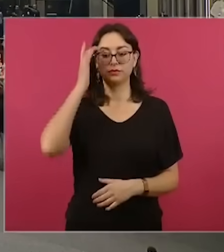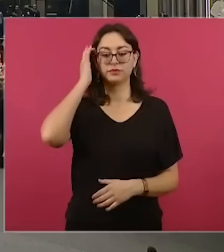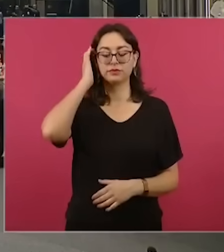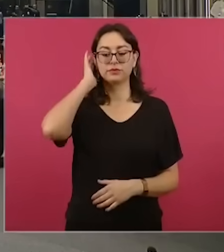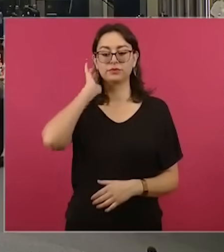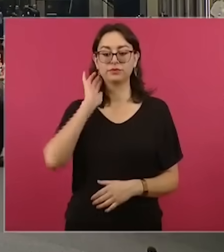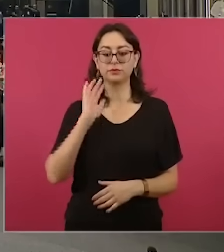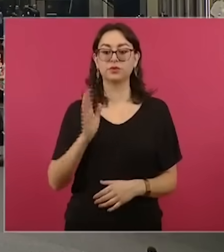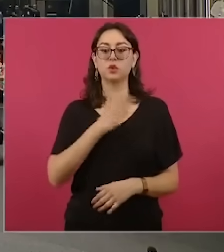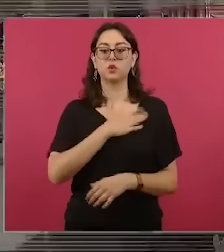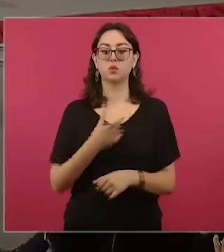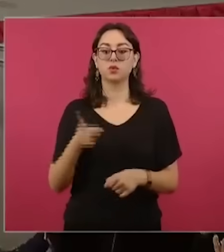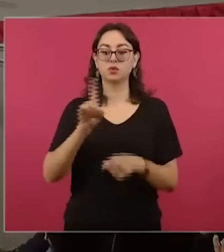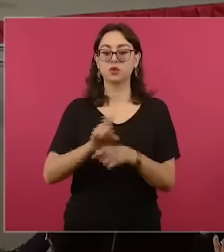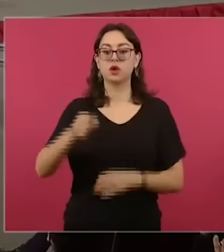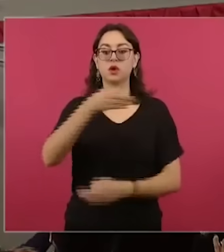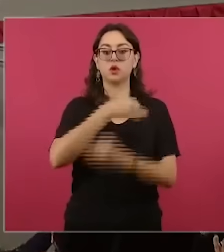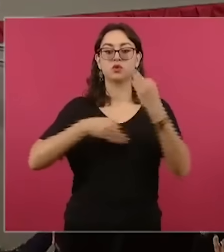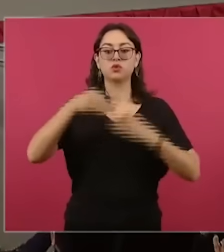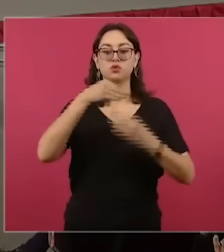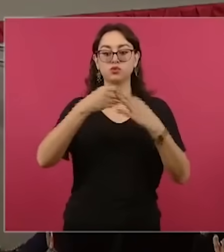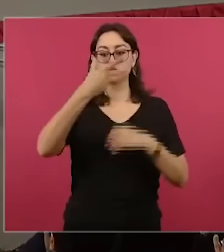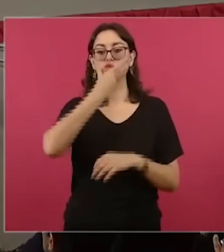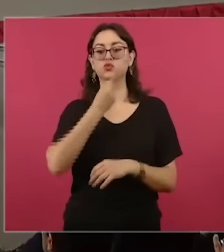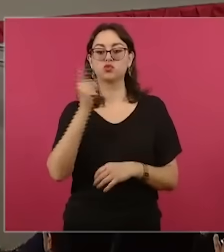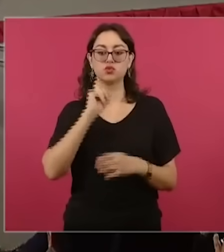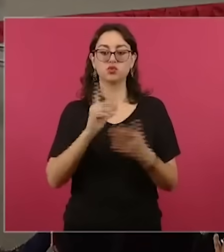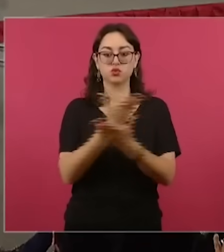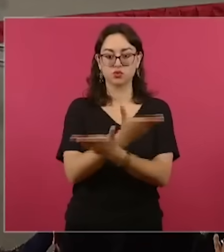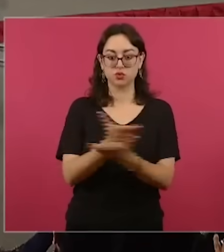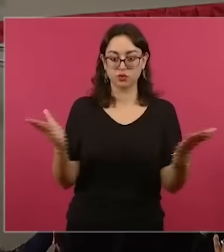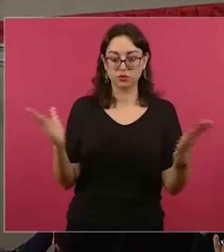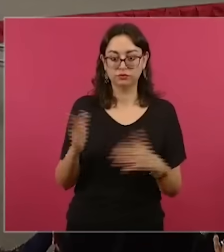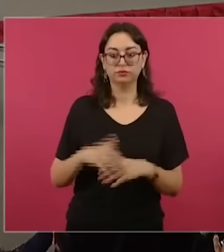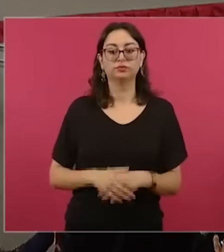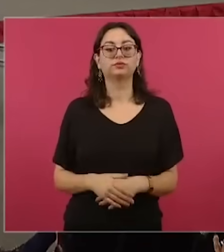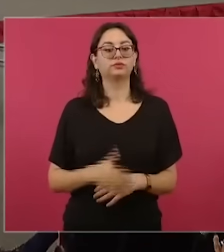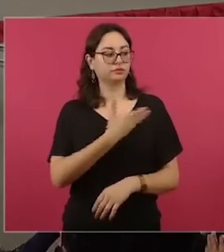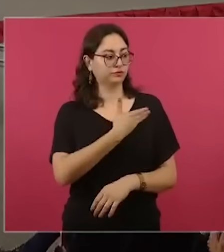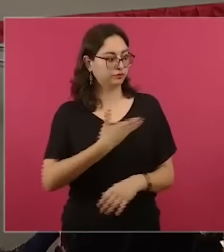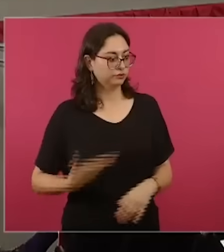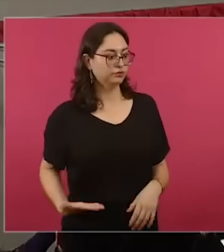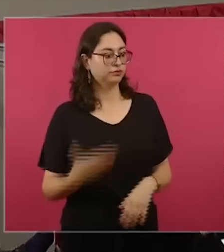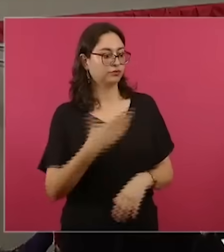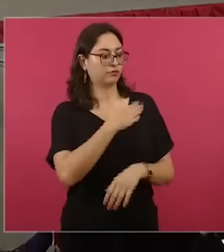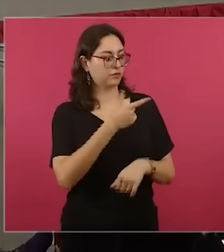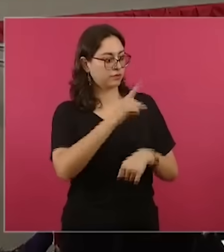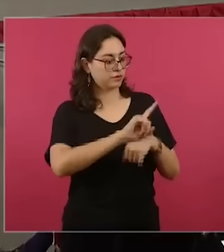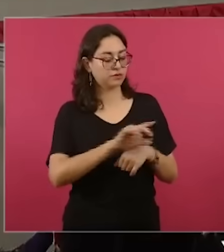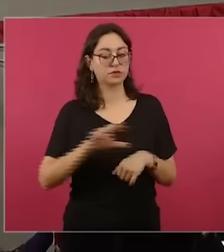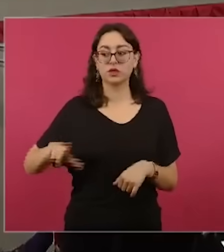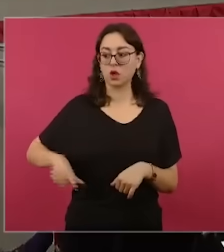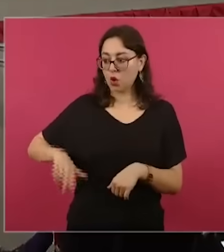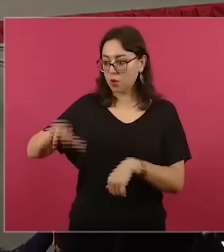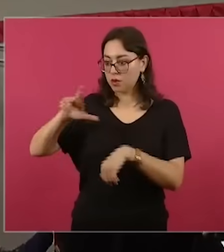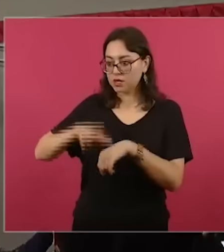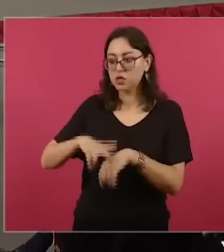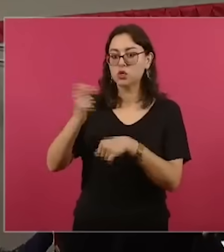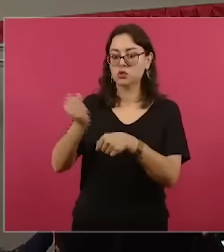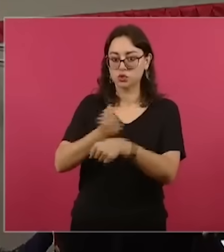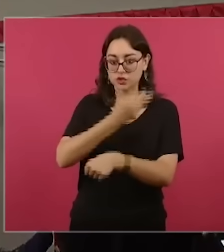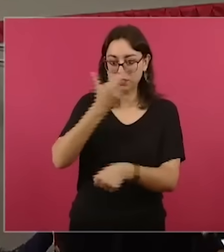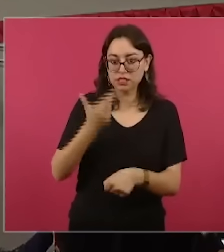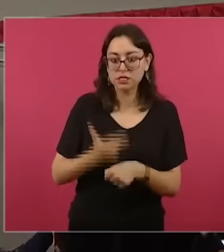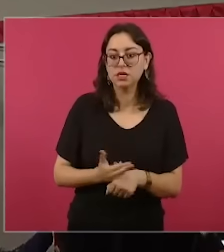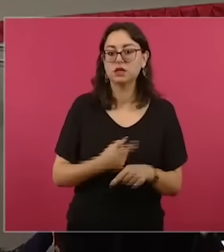Buenos días a todas, a todos. Señor presidente, buen día. Buen día, señor gobernador. Gracias, señor secretario, ingeniero que nos